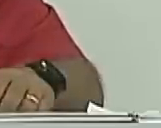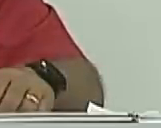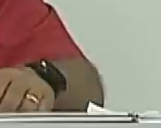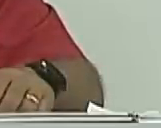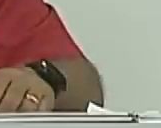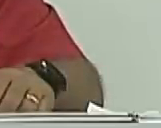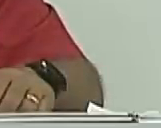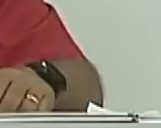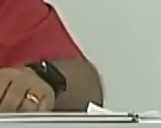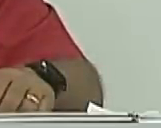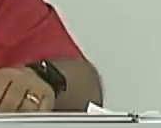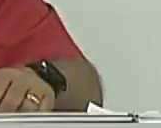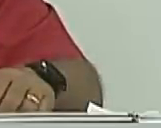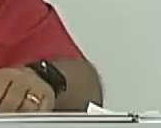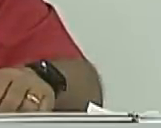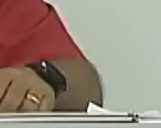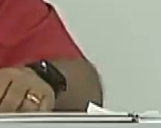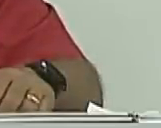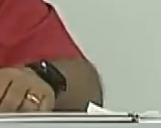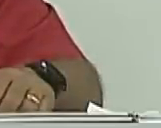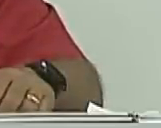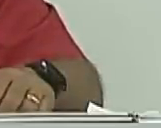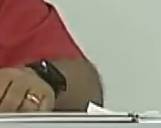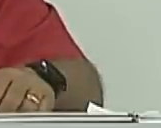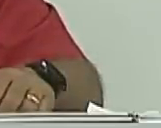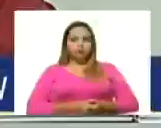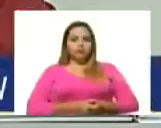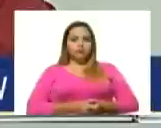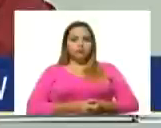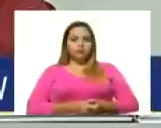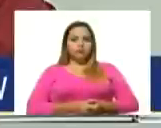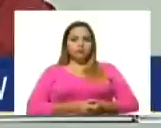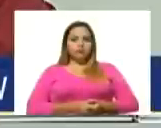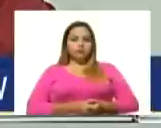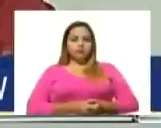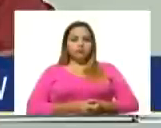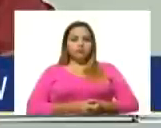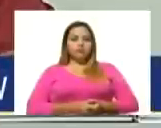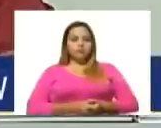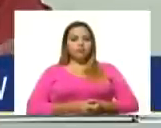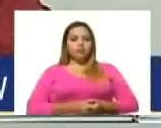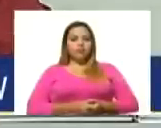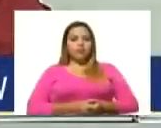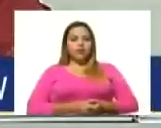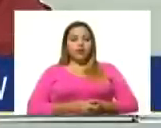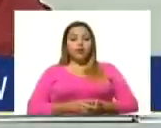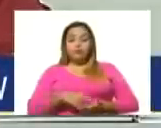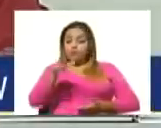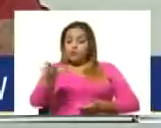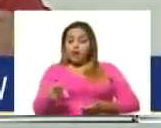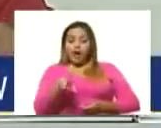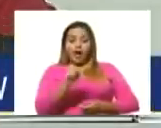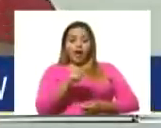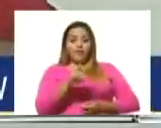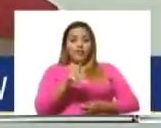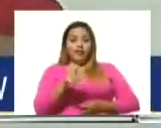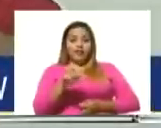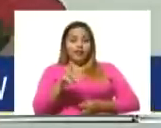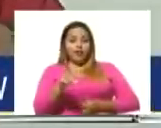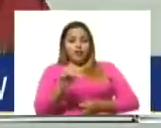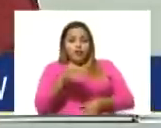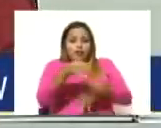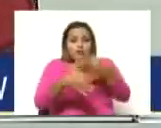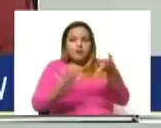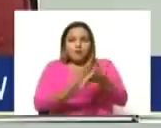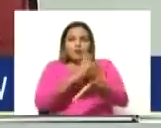quieren. No tenemos problema con eso. Entonces Ramón Guillermo Abeledo, sí, ese mismo que habla de derechos humanos y